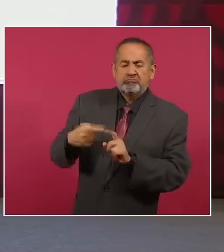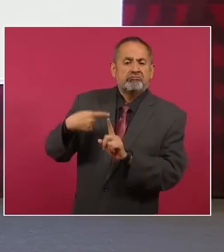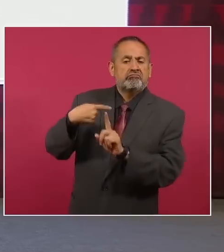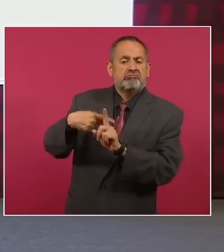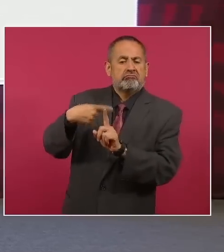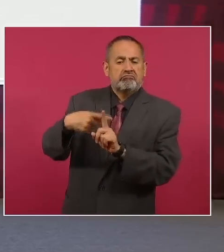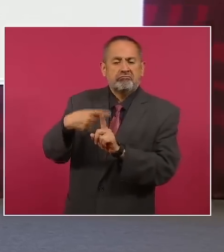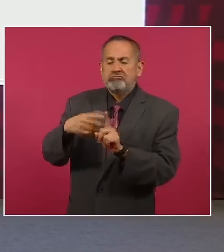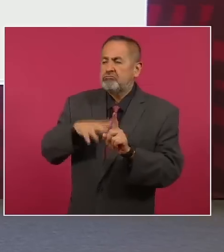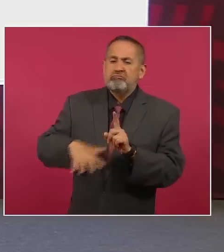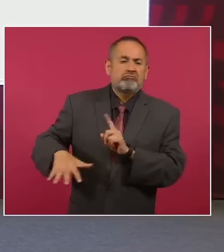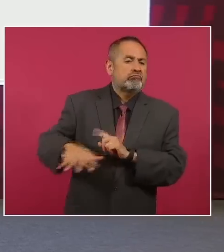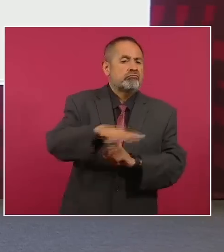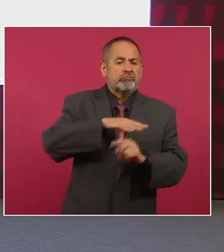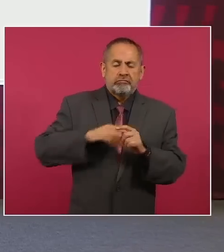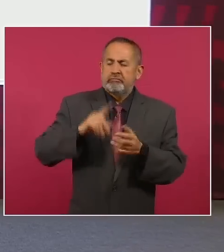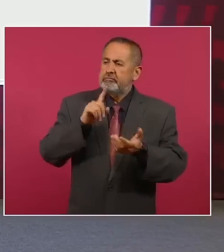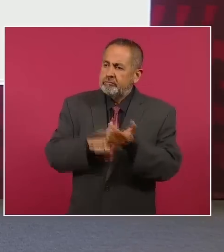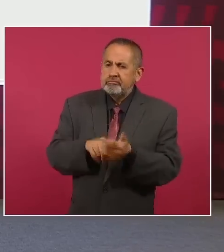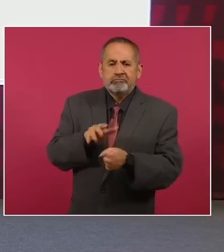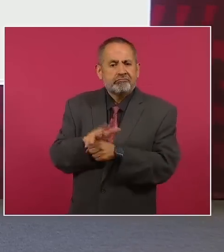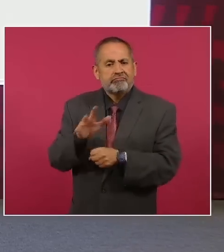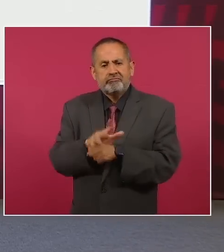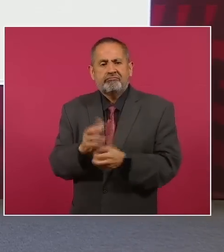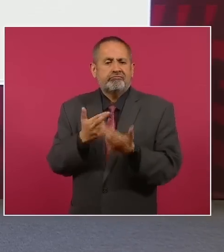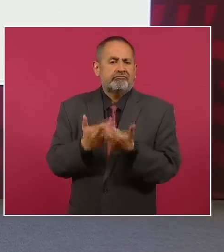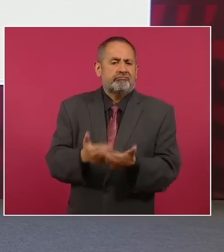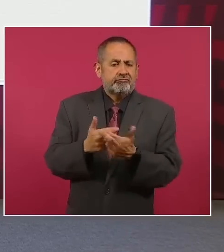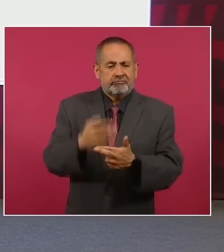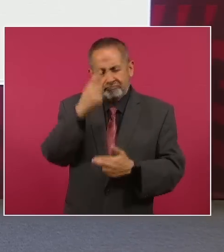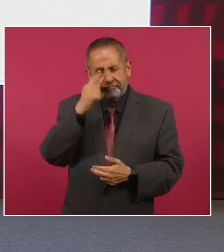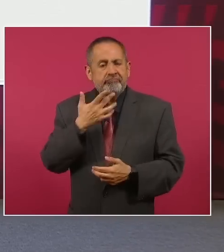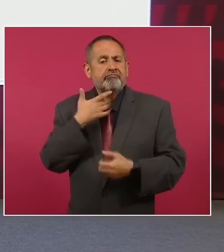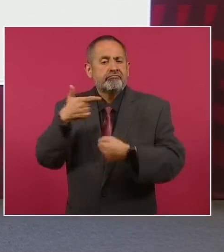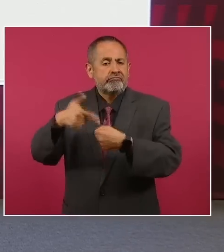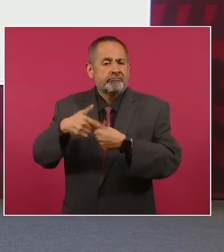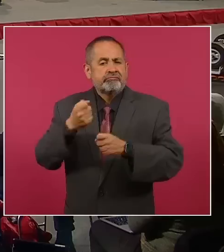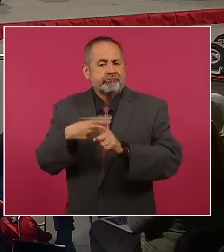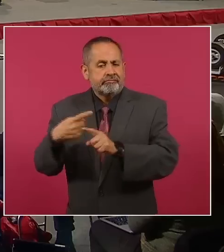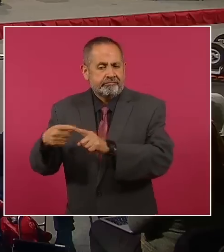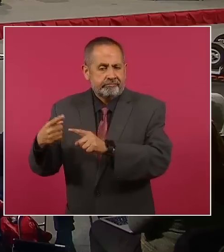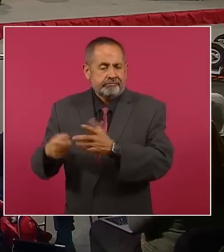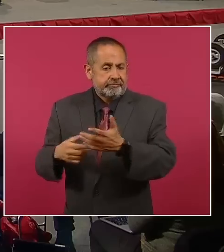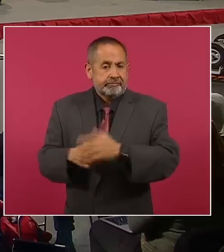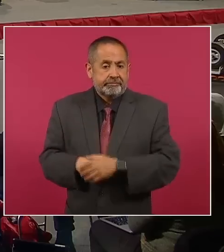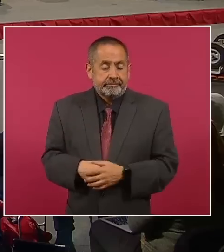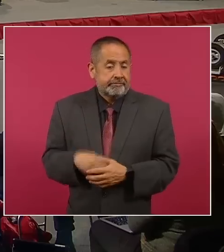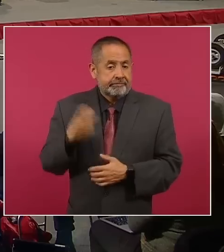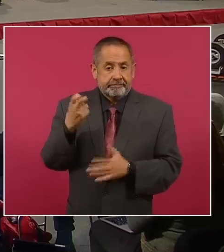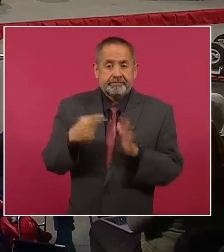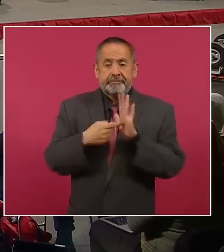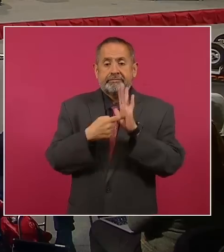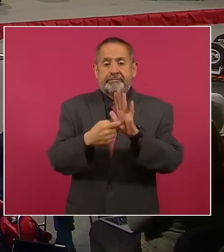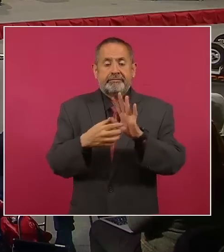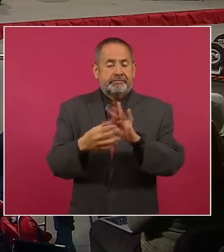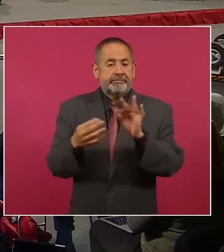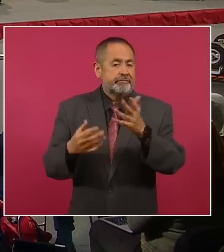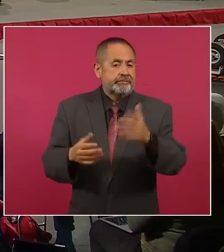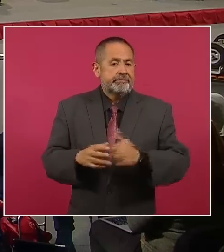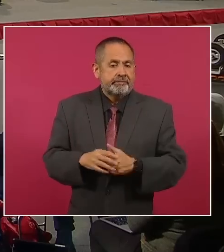positivos en cuanto a producción de gasolinas. Entonces, este es